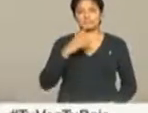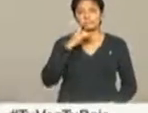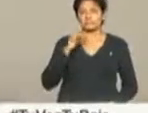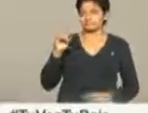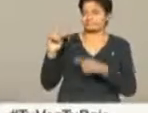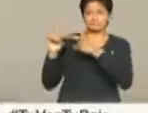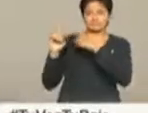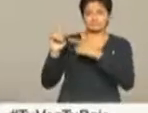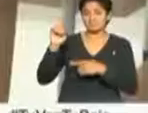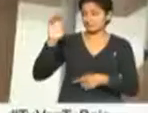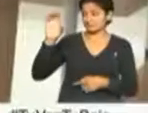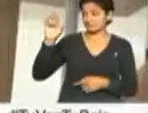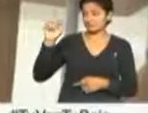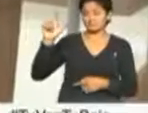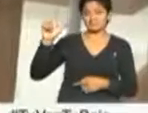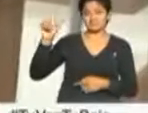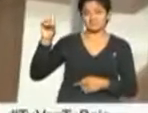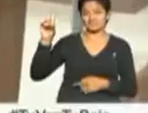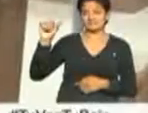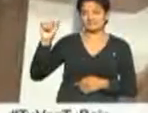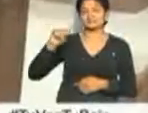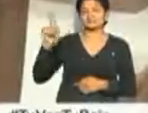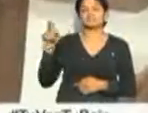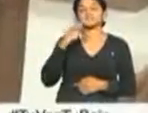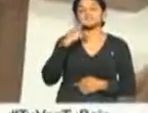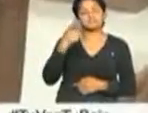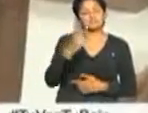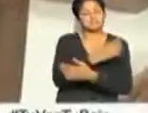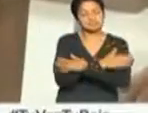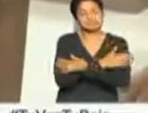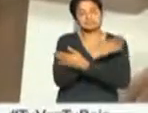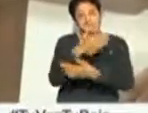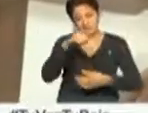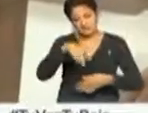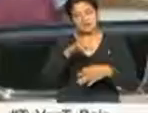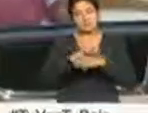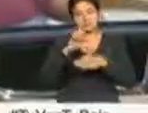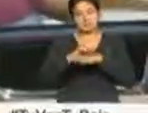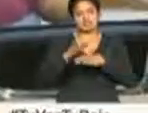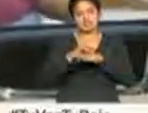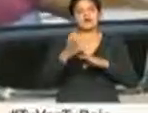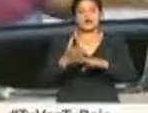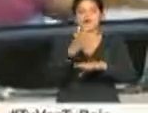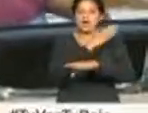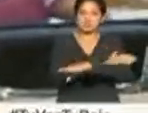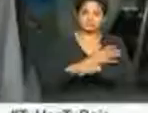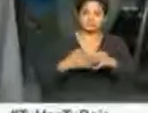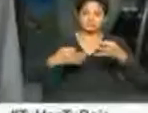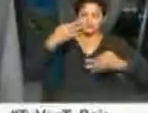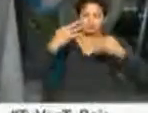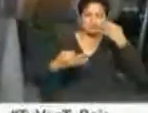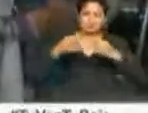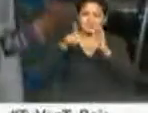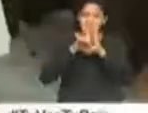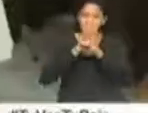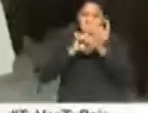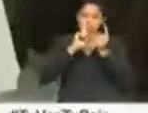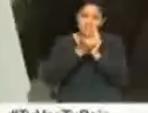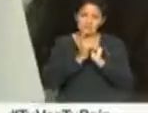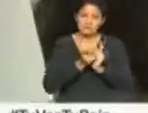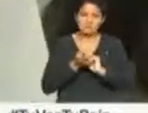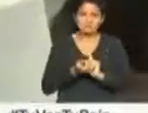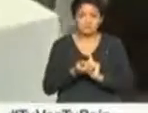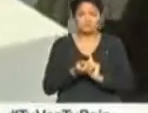Humanos, Roberto Caldas, destacó los resultados obtenidos en el marco de la reforma judicial implementada en Ecuador tras la aprobación en